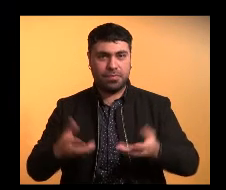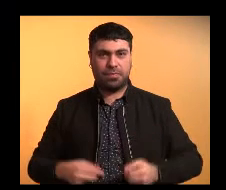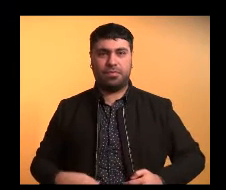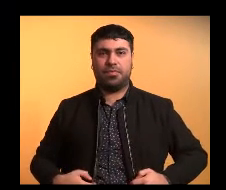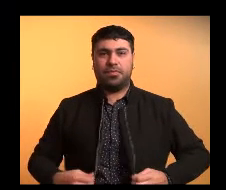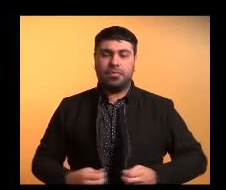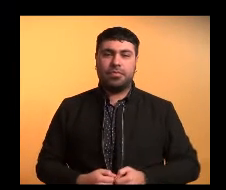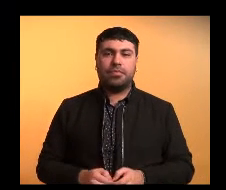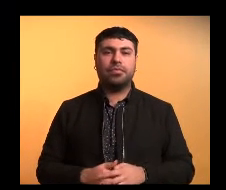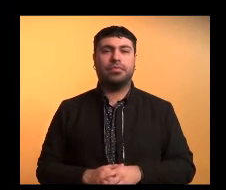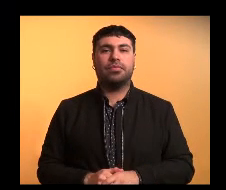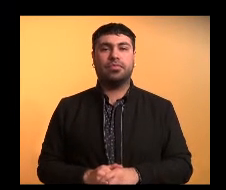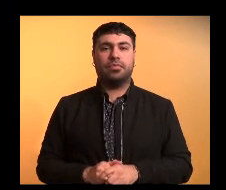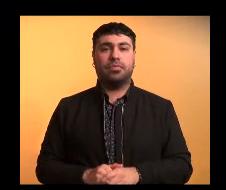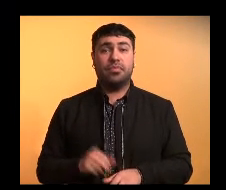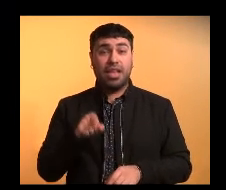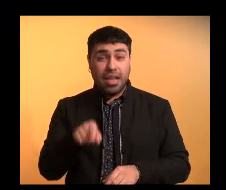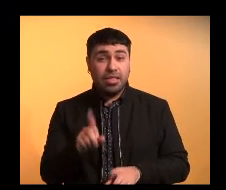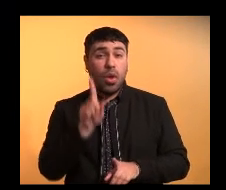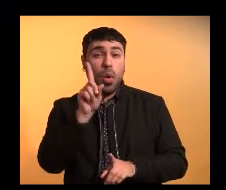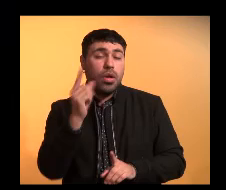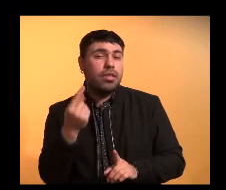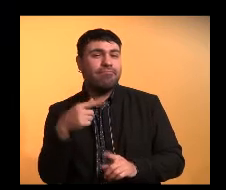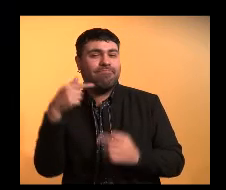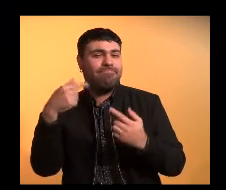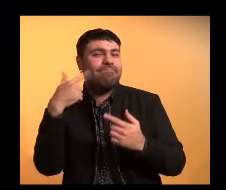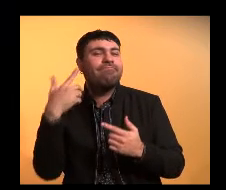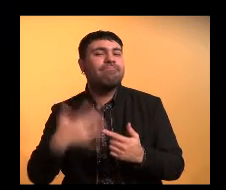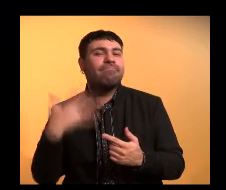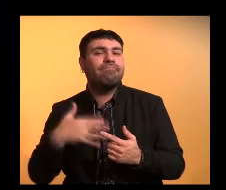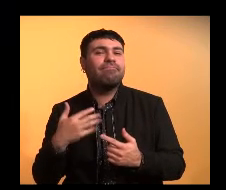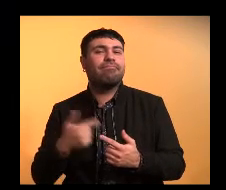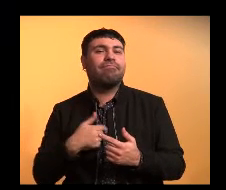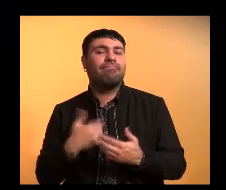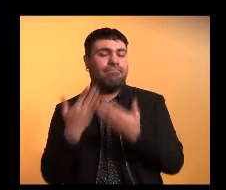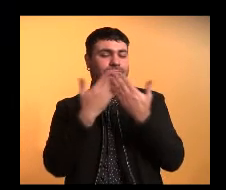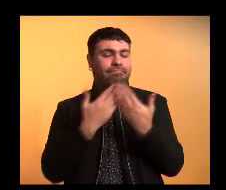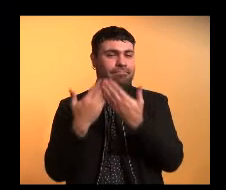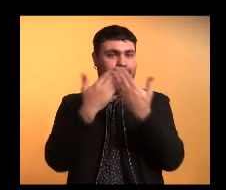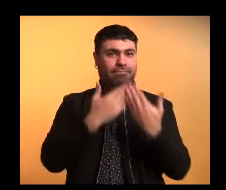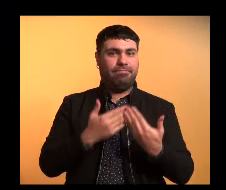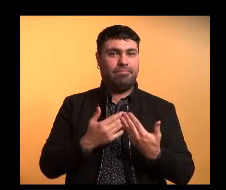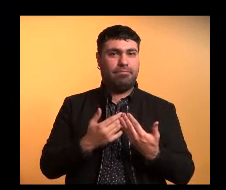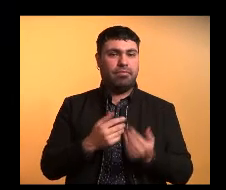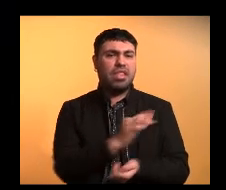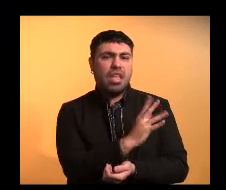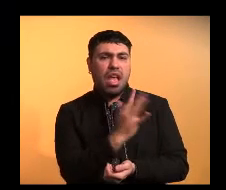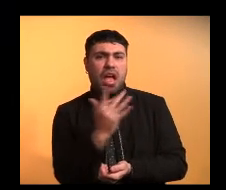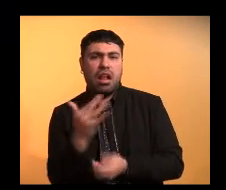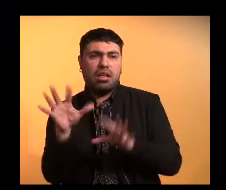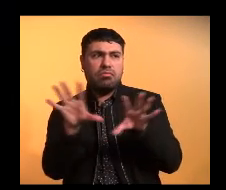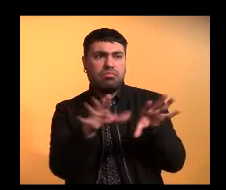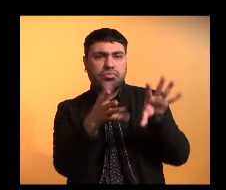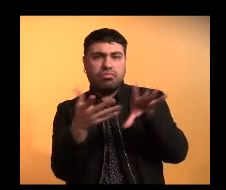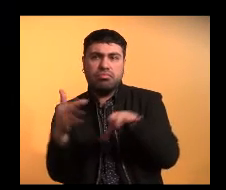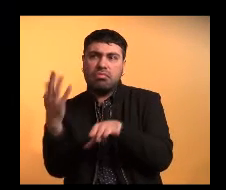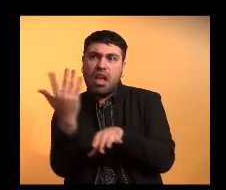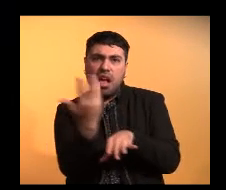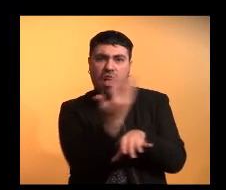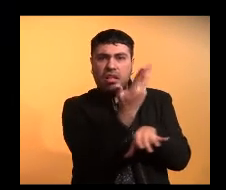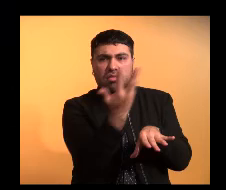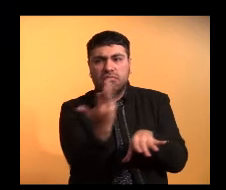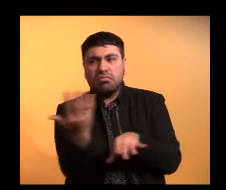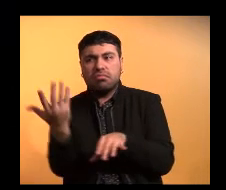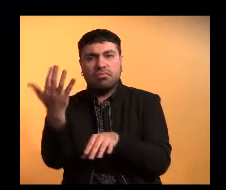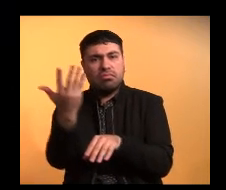Entonces, esa es una de las cosas que estamos investigando en Antártica, estas algas que están flotando, porque Si ahora